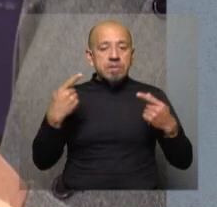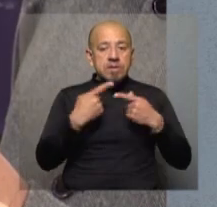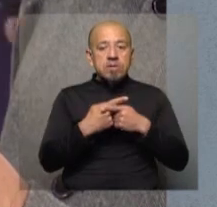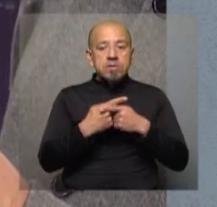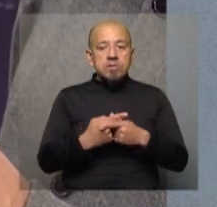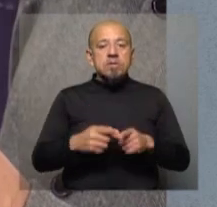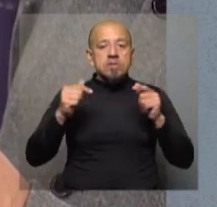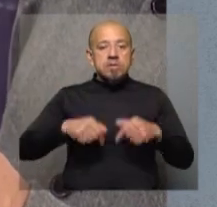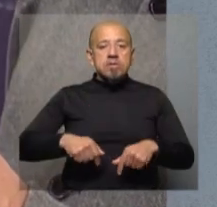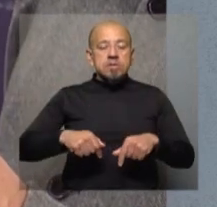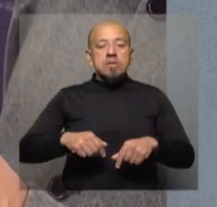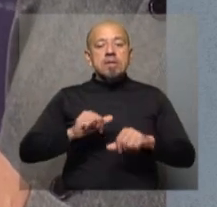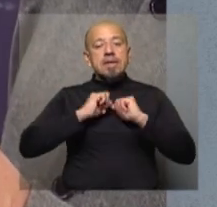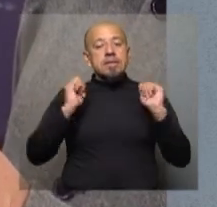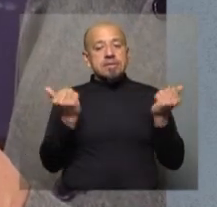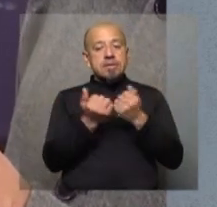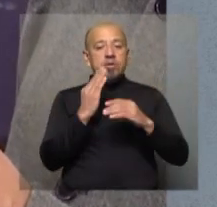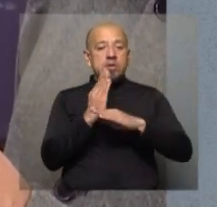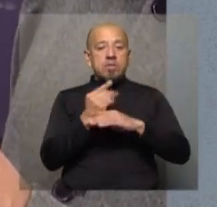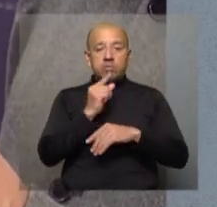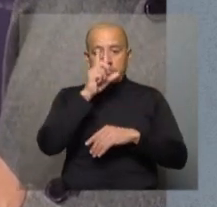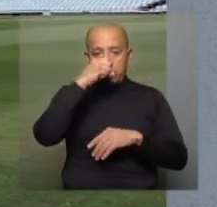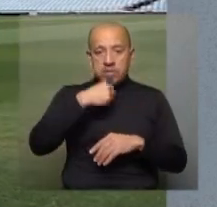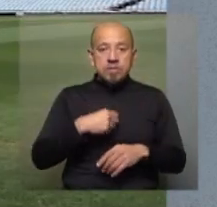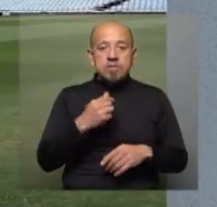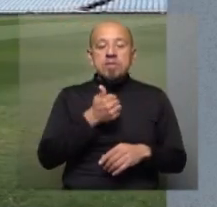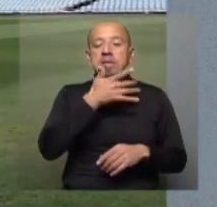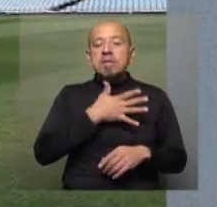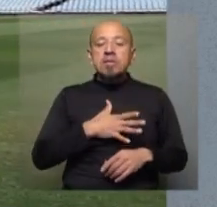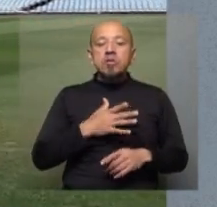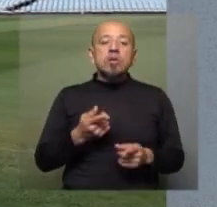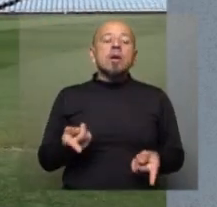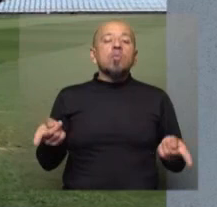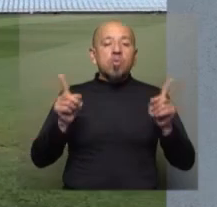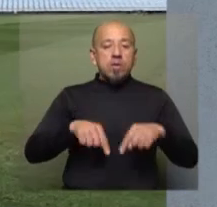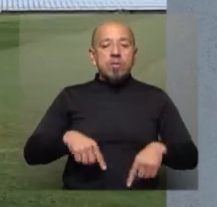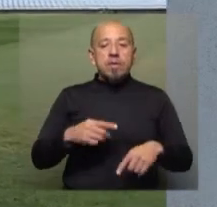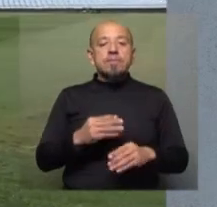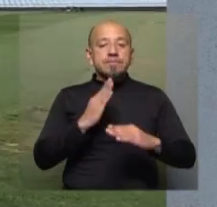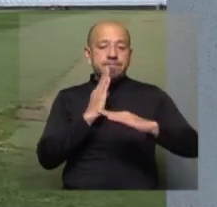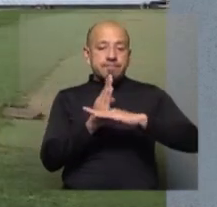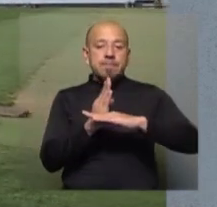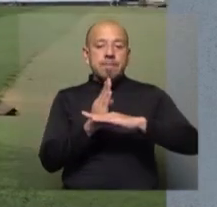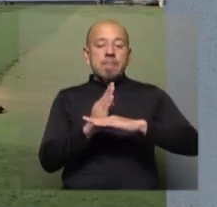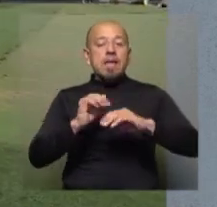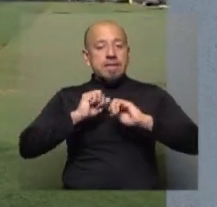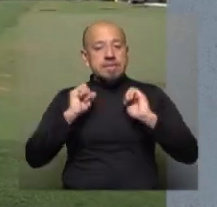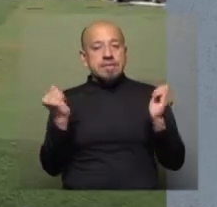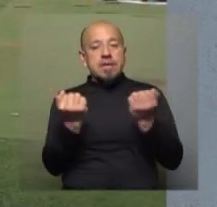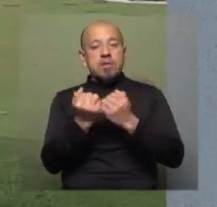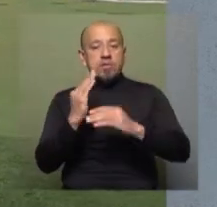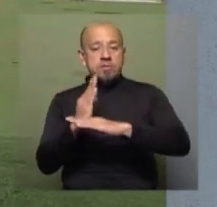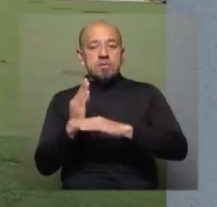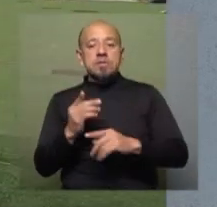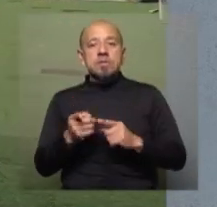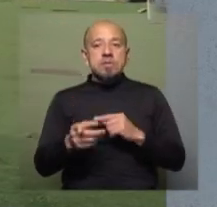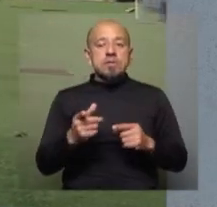se va a jugar en estadio Centenario la historia vuelve al estadio eso es algo que realmente hay que festejarlo